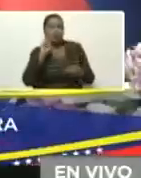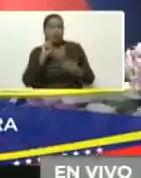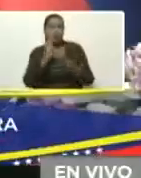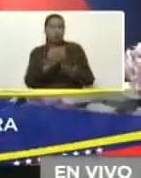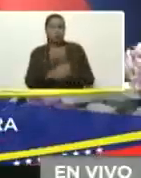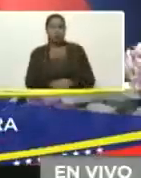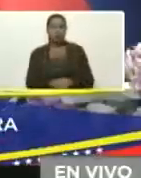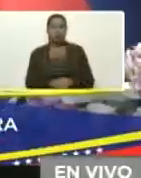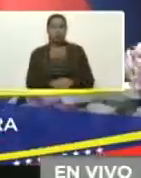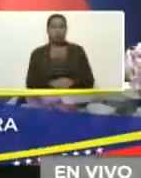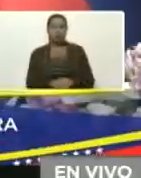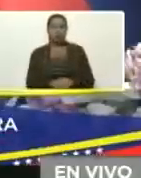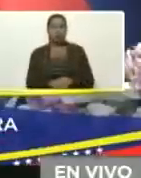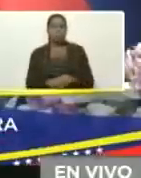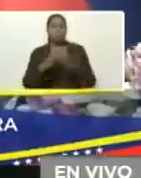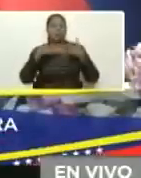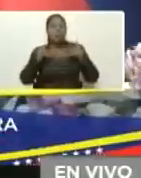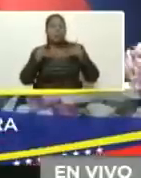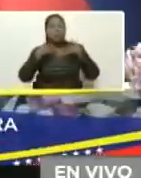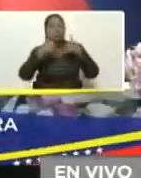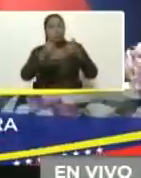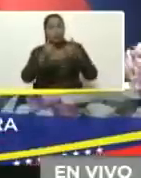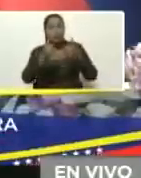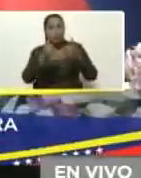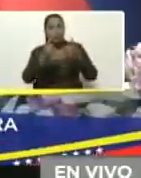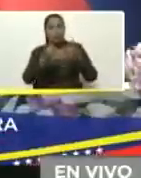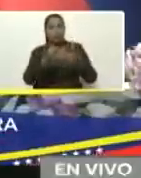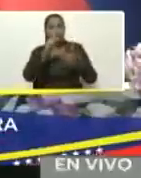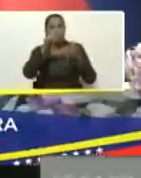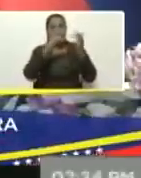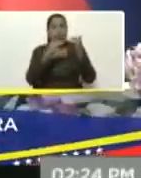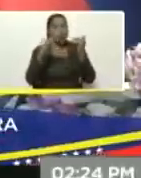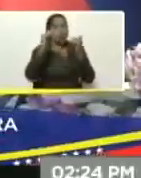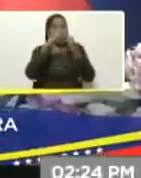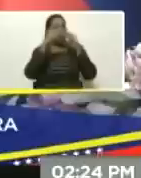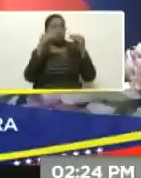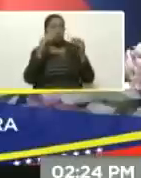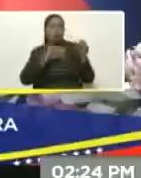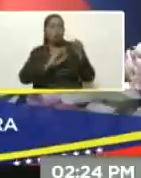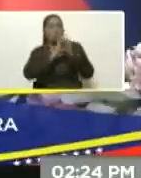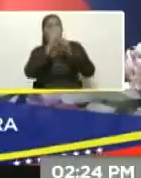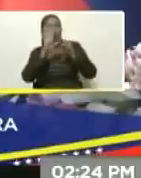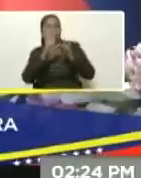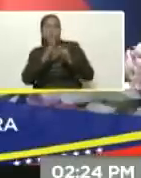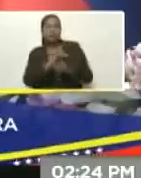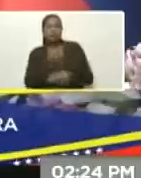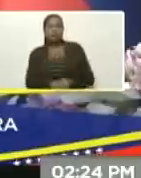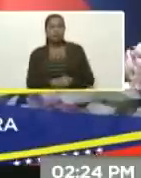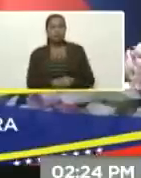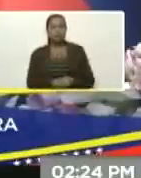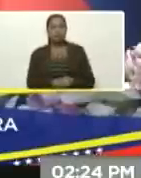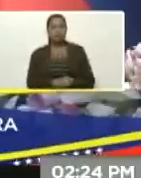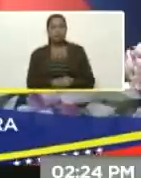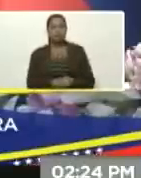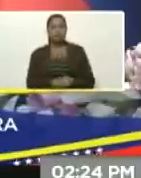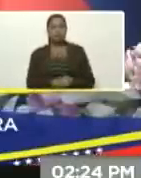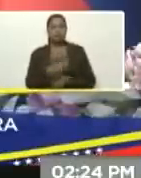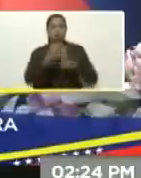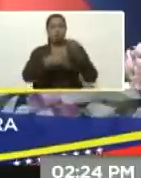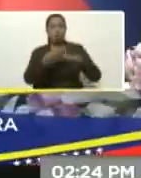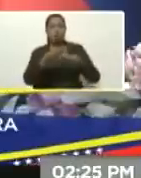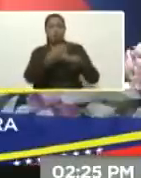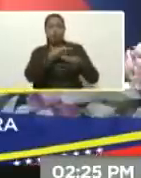necesarios para la salud y para superar la pandemia, como